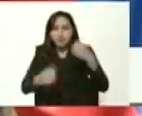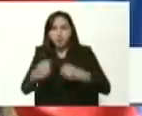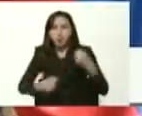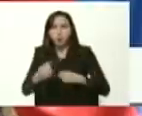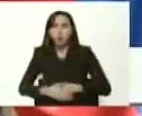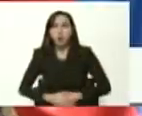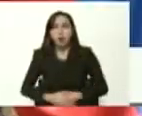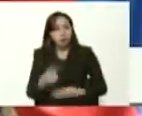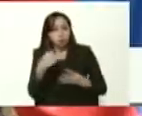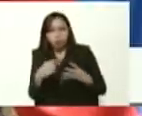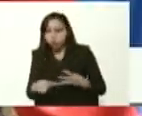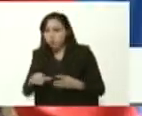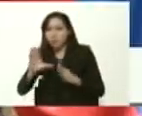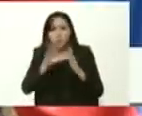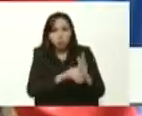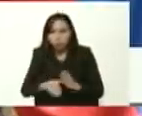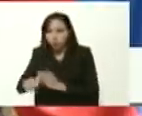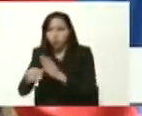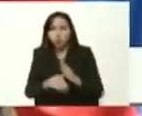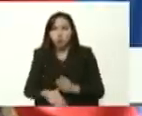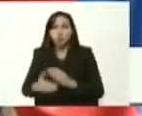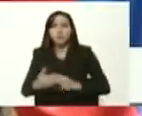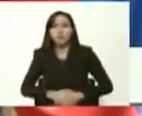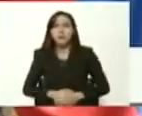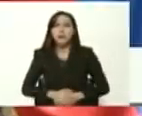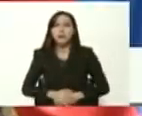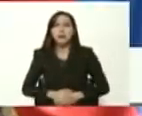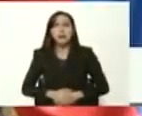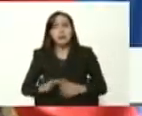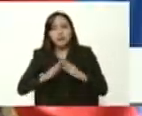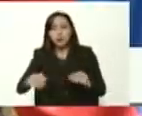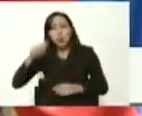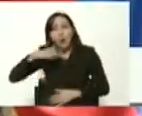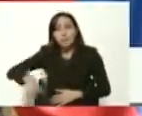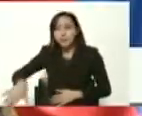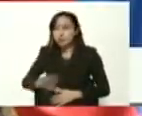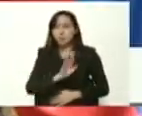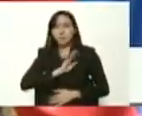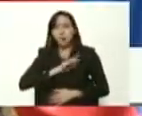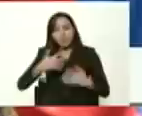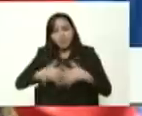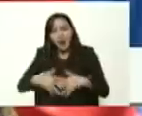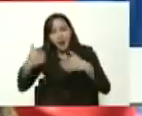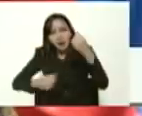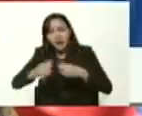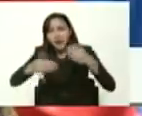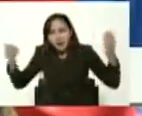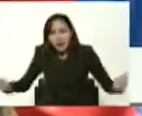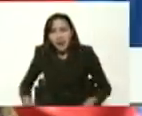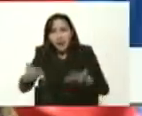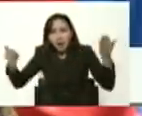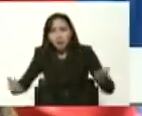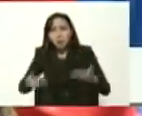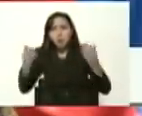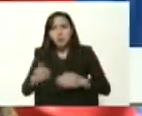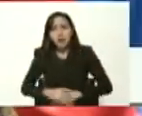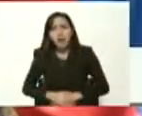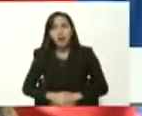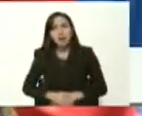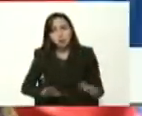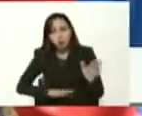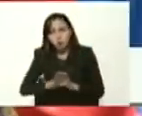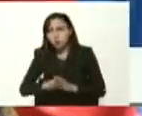La materia prima de la propia empresa pública, que es de todos los venezolanos, para impulsar de manera delictiva e